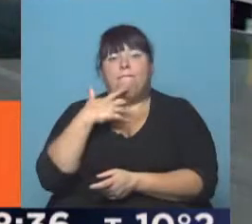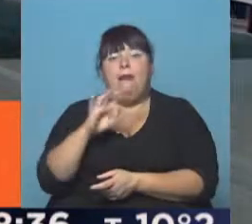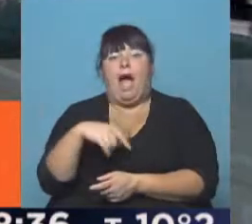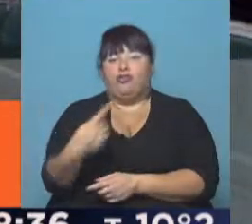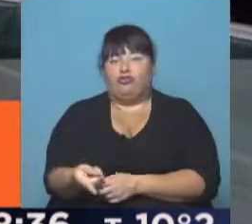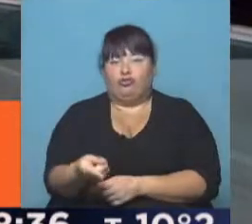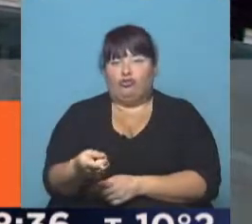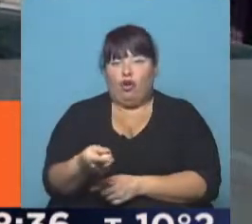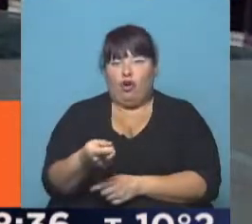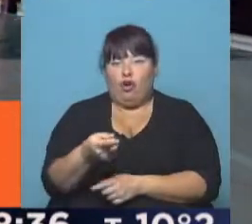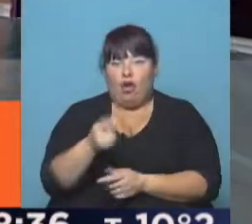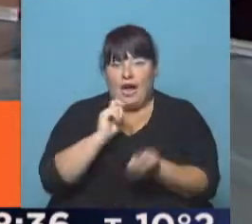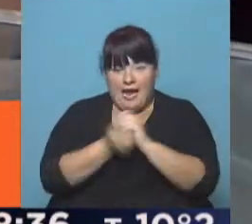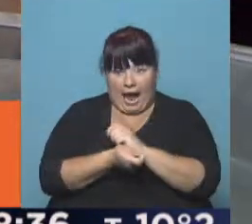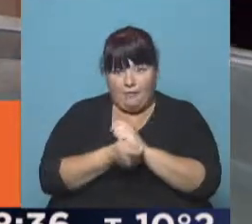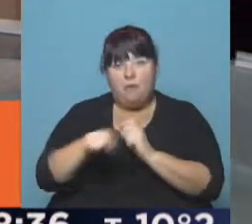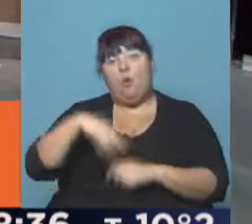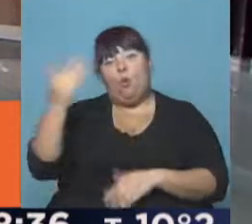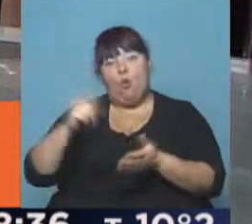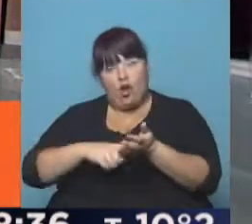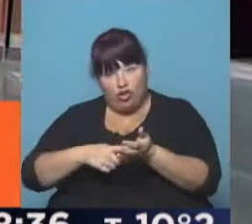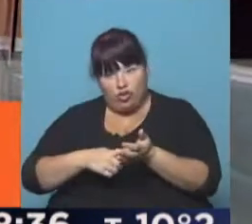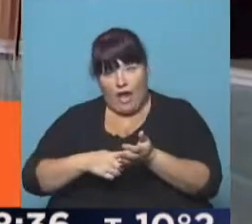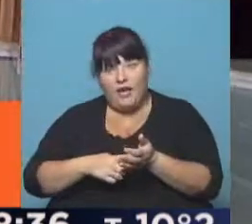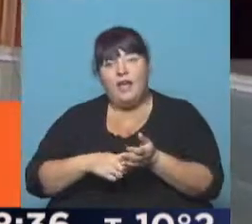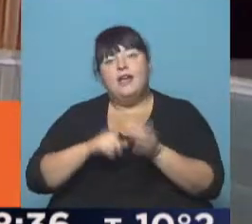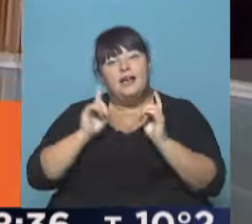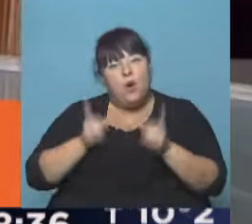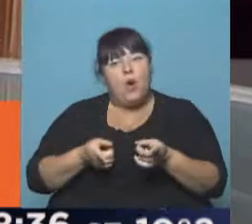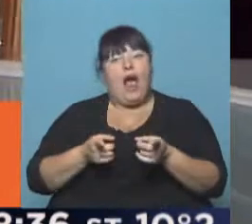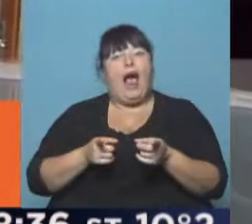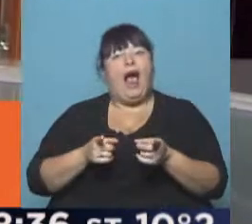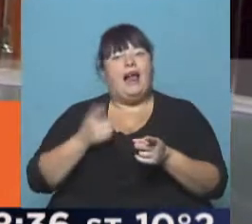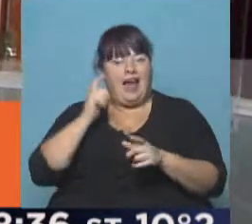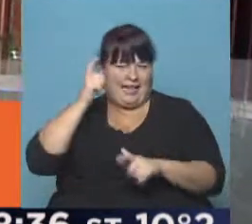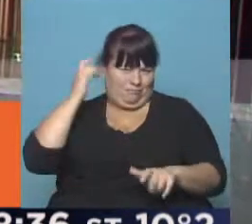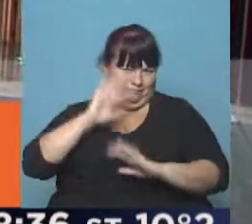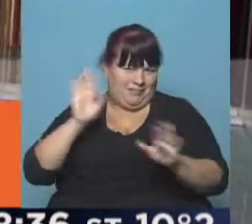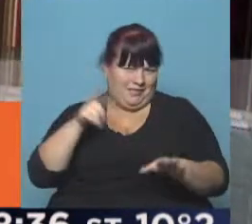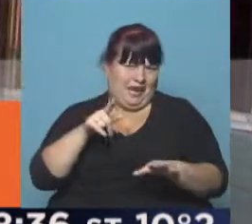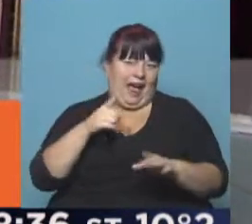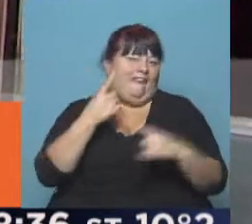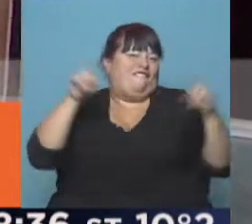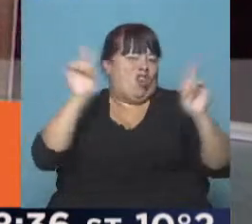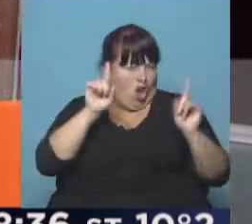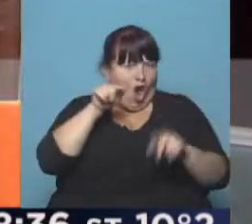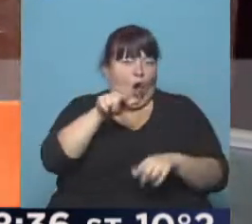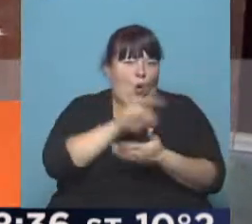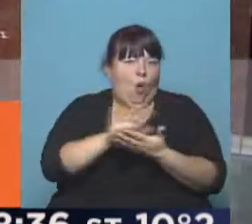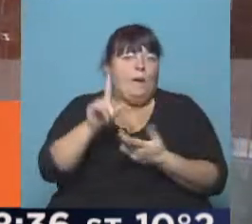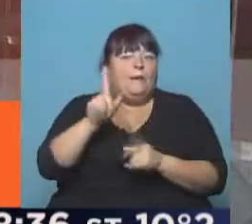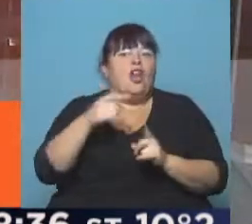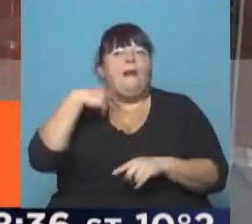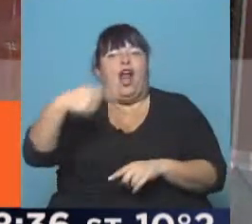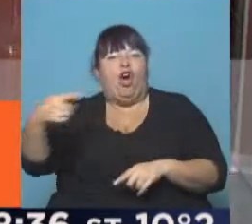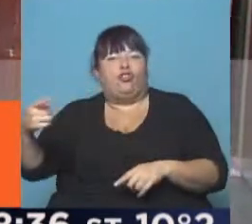de cambiemos en la provincia de buenos aires y con una experiencia no es nueva para usted pero si es va a ser una experiencia